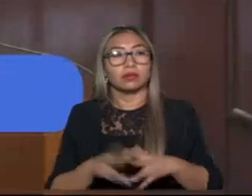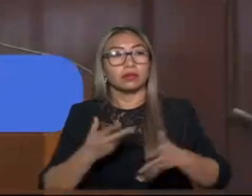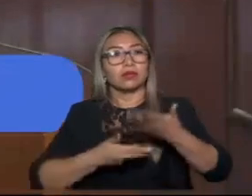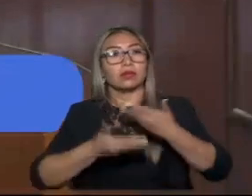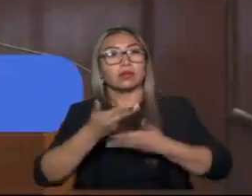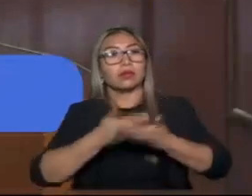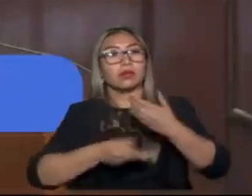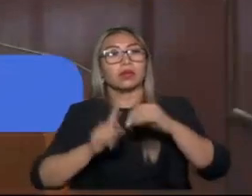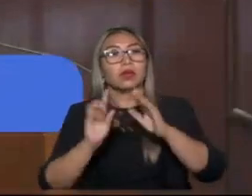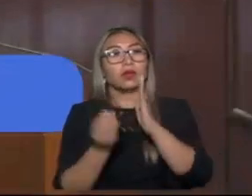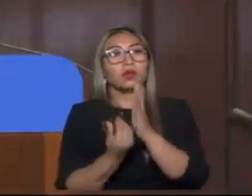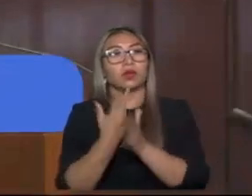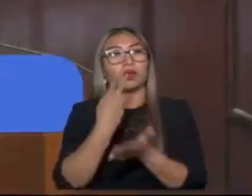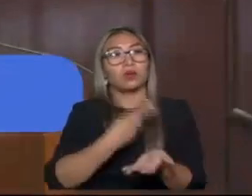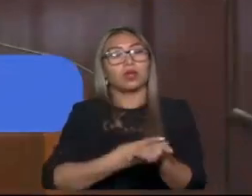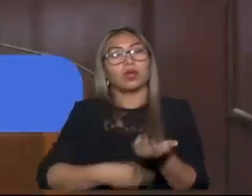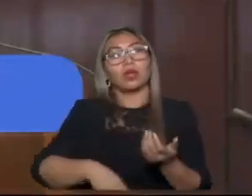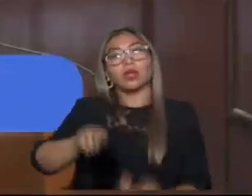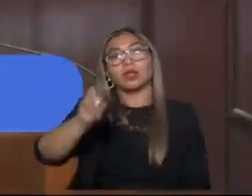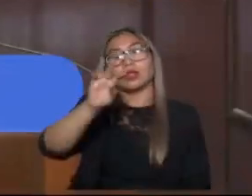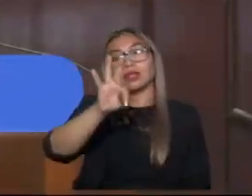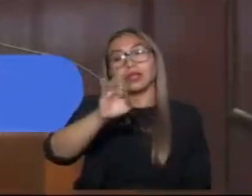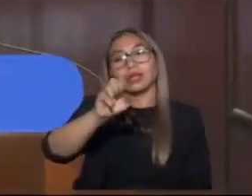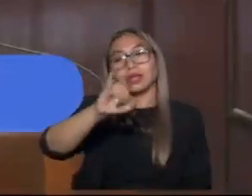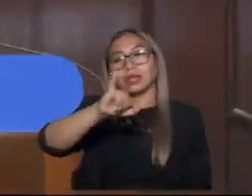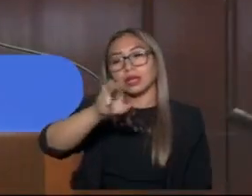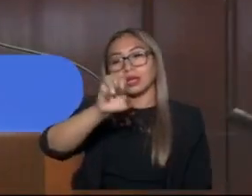Construcción del nuevo hospital Aquilino Tejeira.